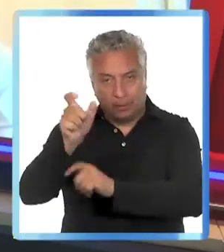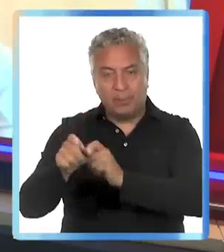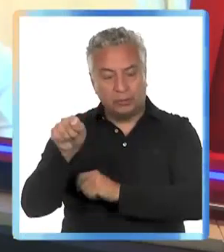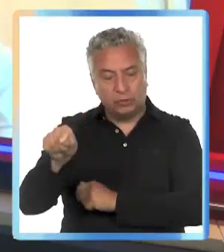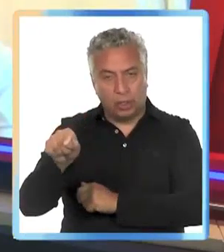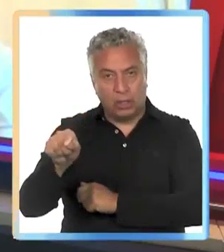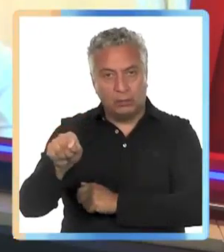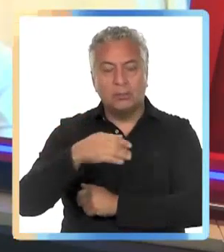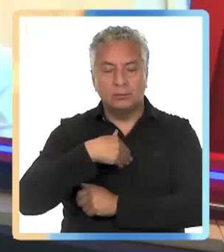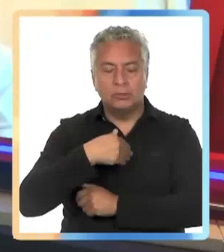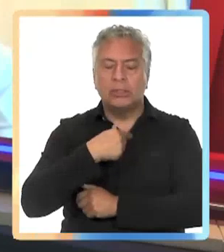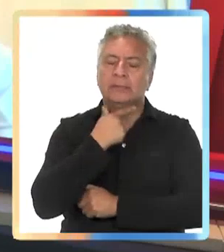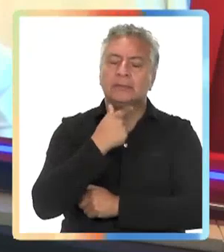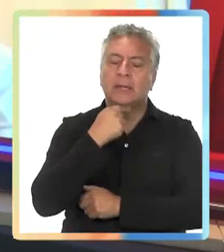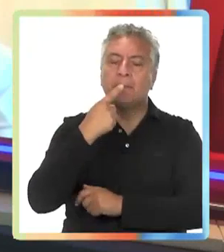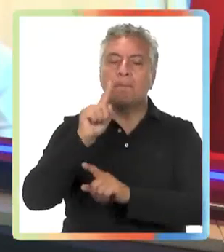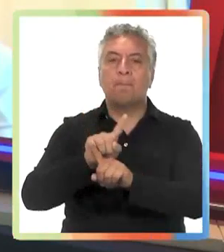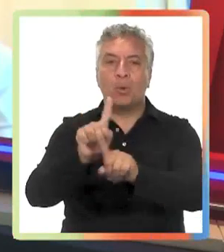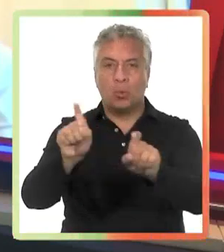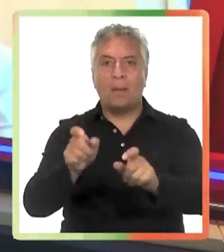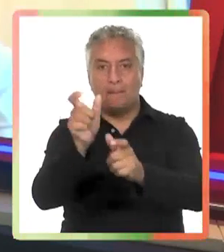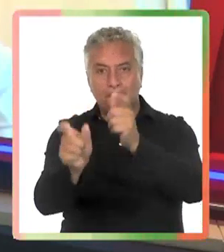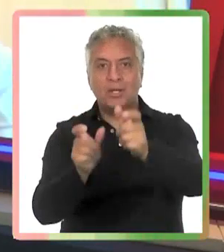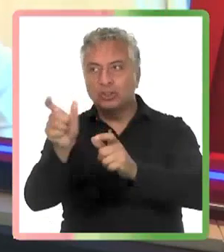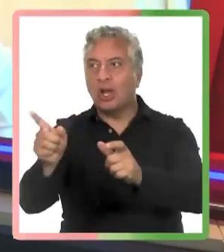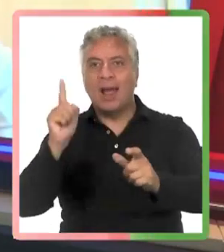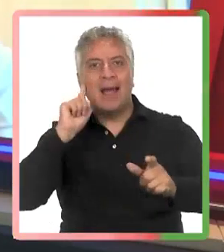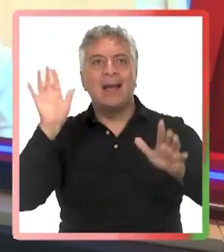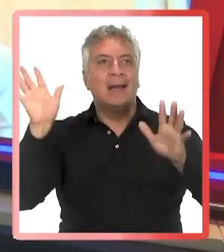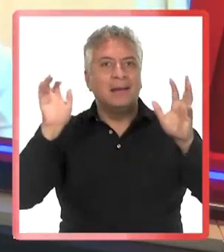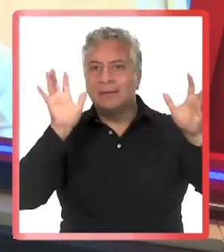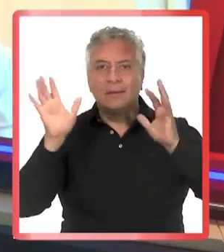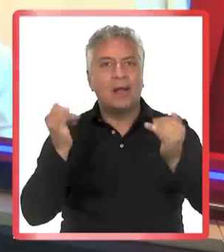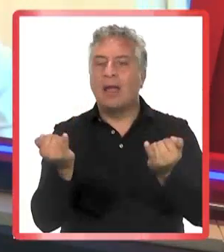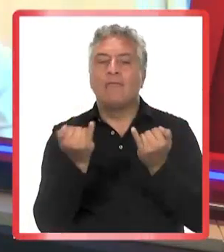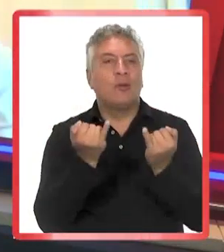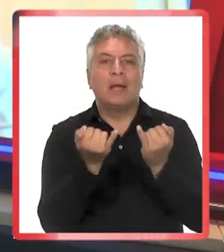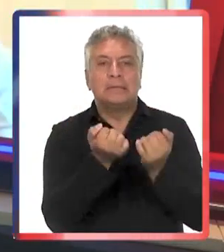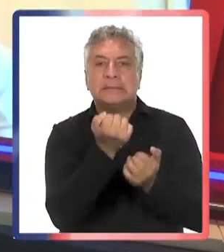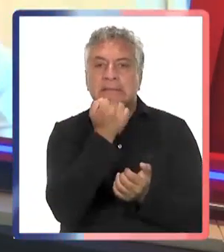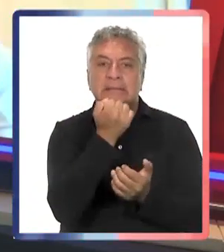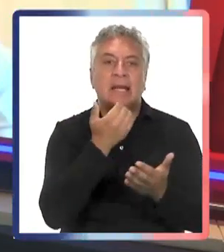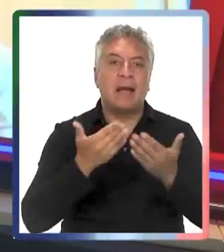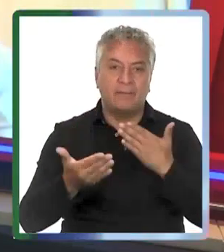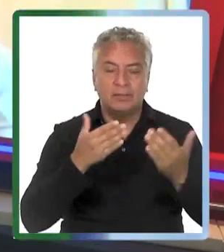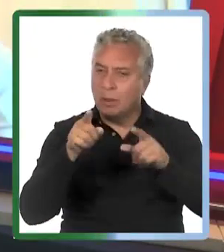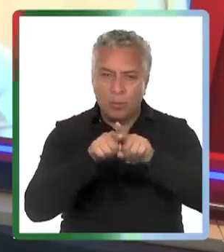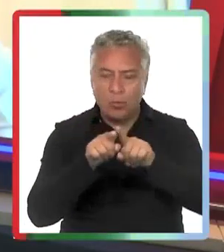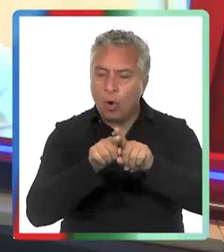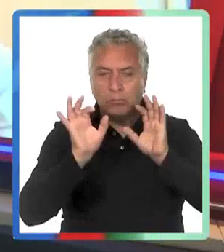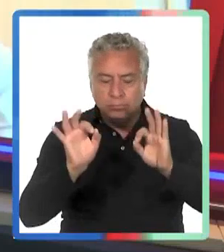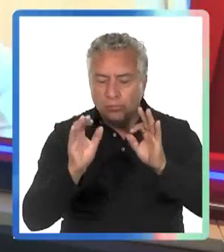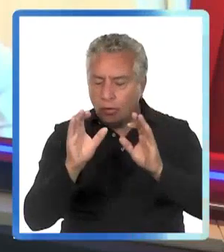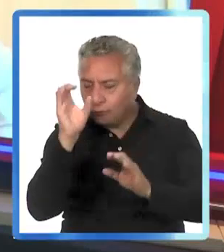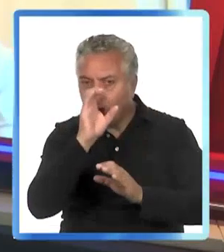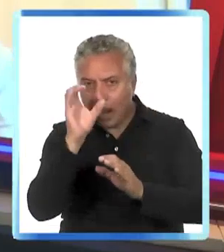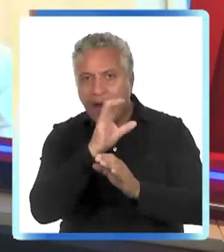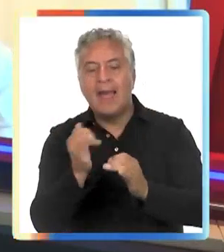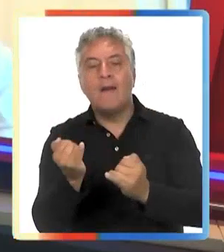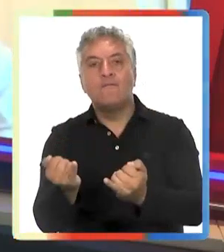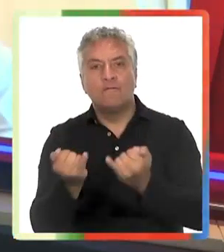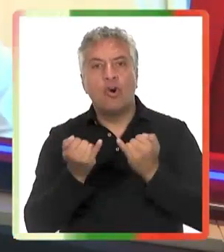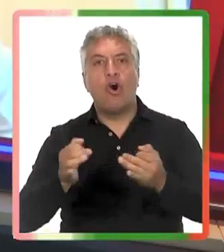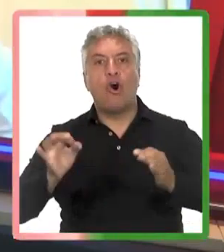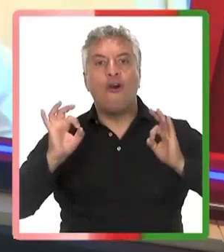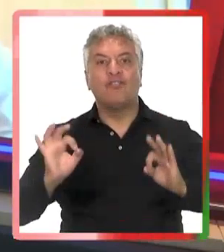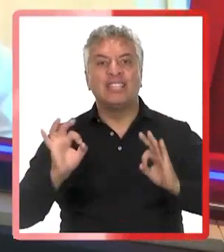hospitalizado. Lo primero que me gustaría preguntarle, yo sé que la gente escucha cosas, a veces toma informaciones equivocadas, siempre hay que buscar la información oficial